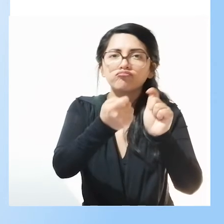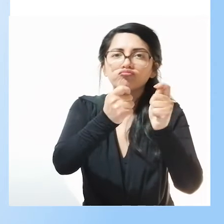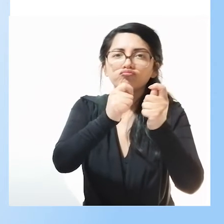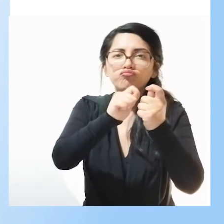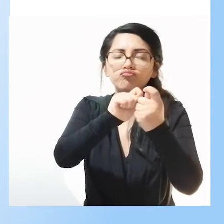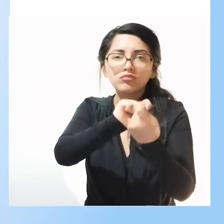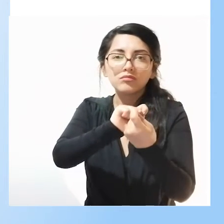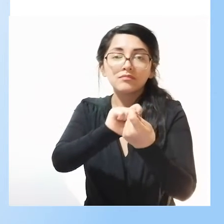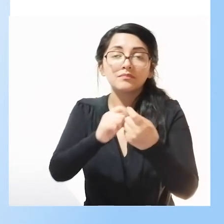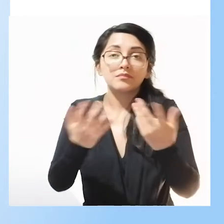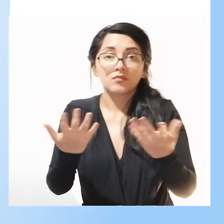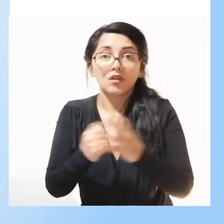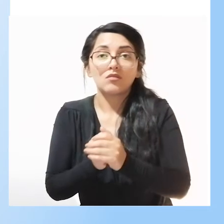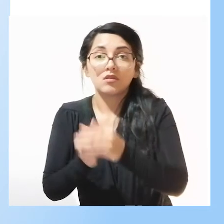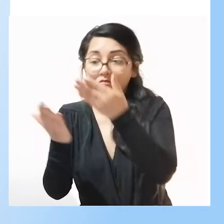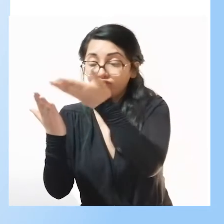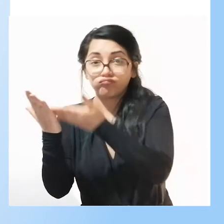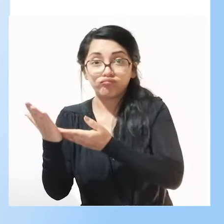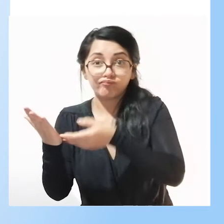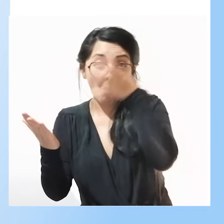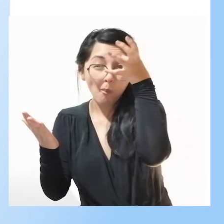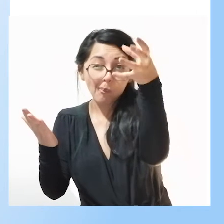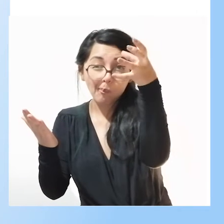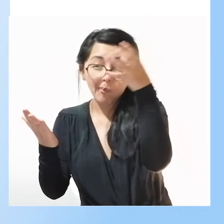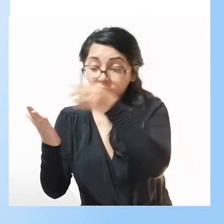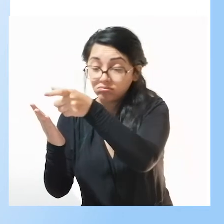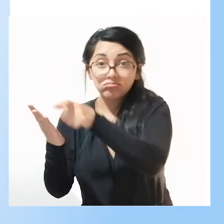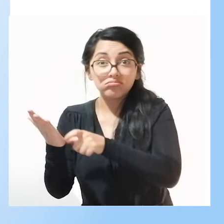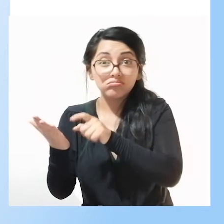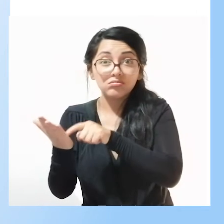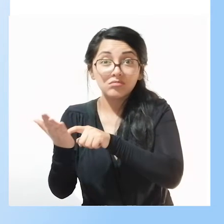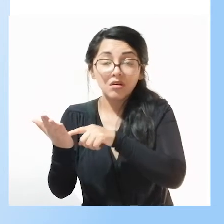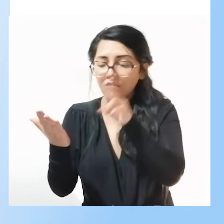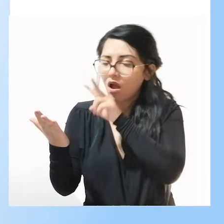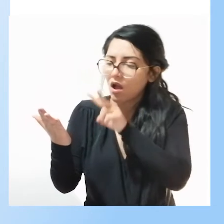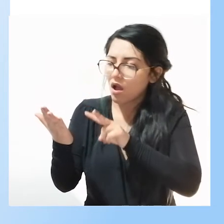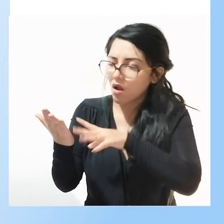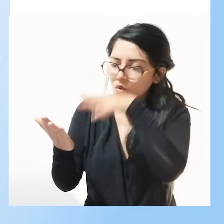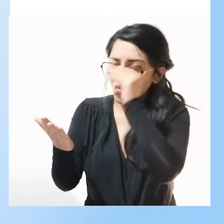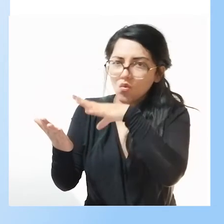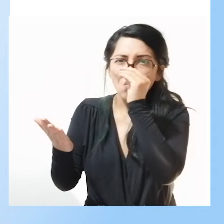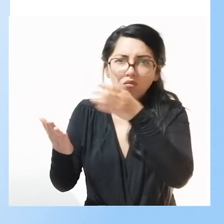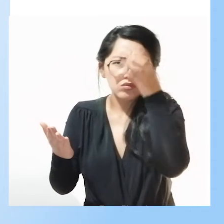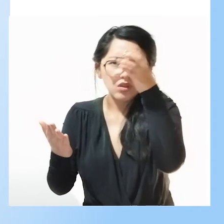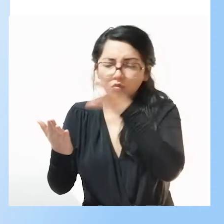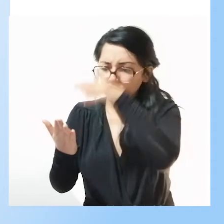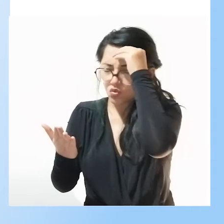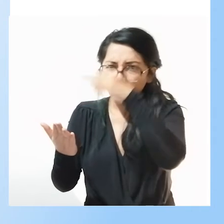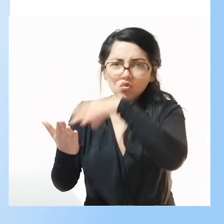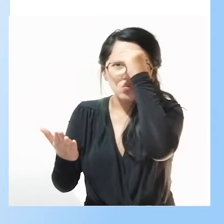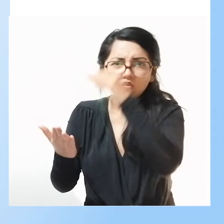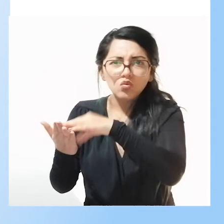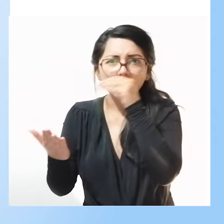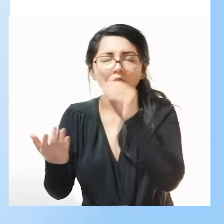de la construcción y difusión del conocimiento, a través de la generación de marcos conceptuales y a través del desarrollo